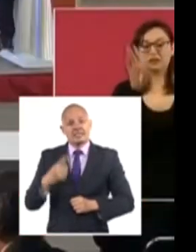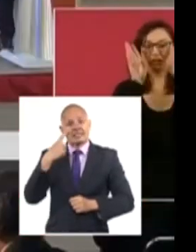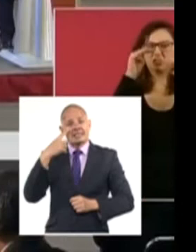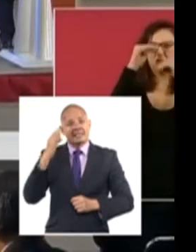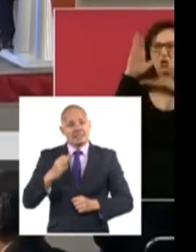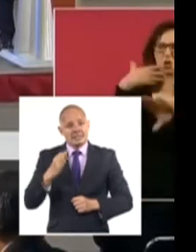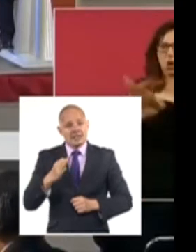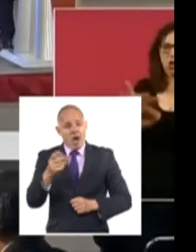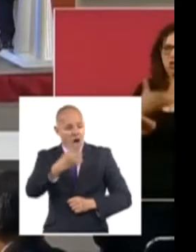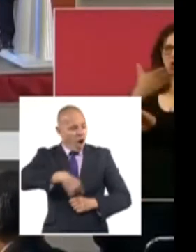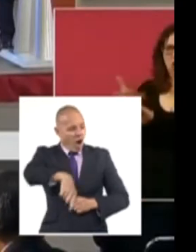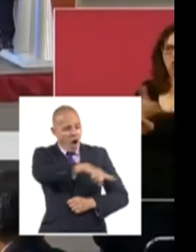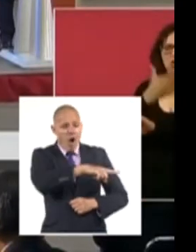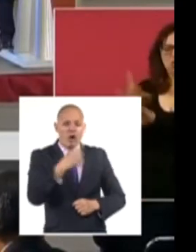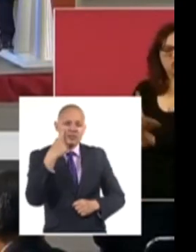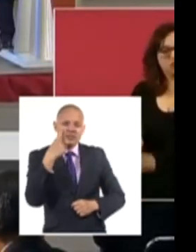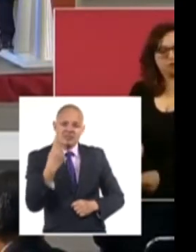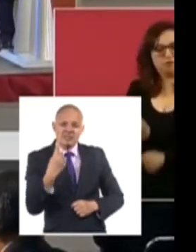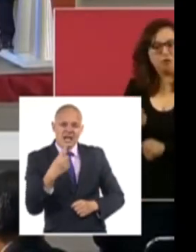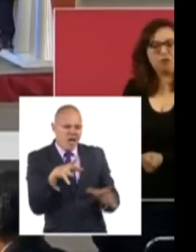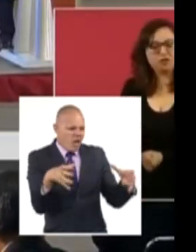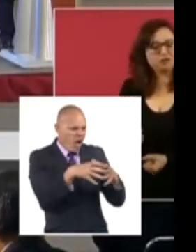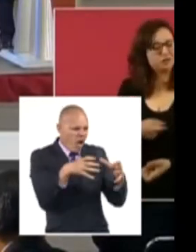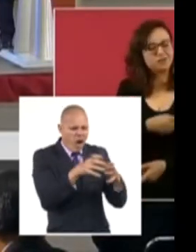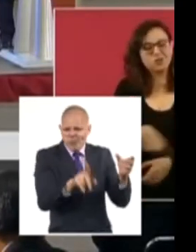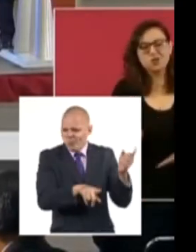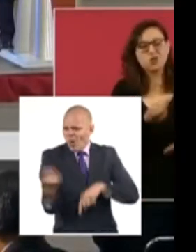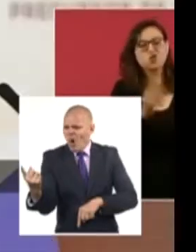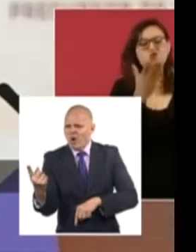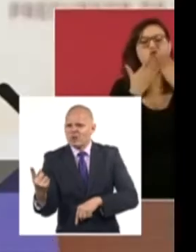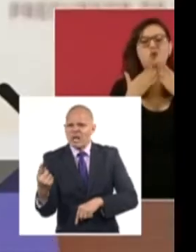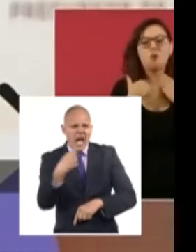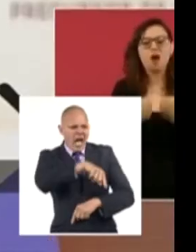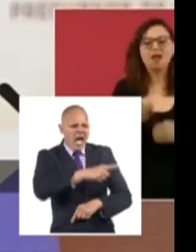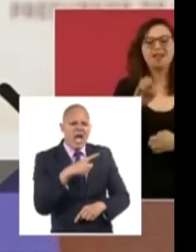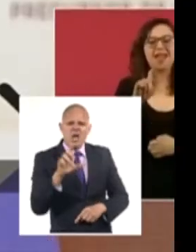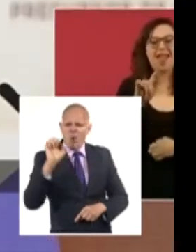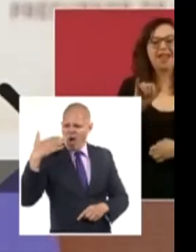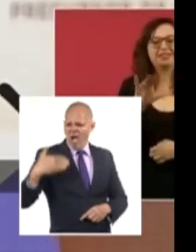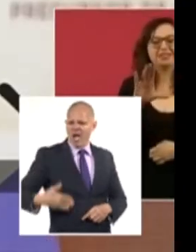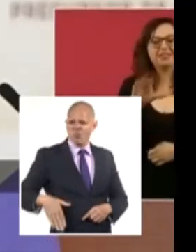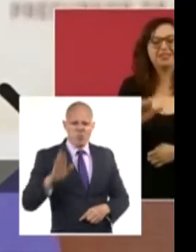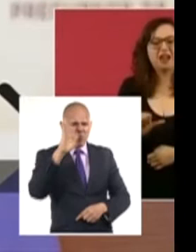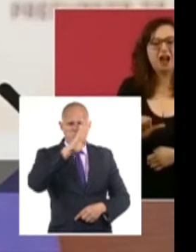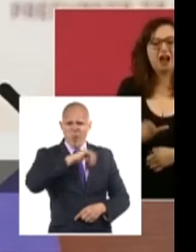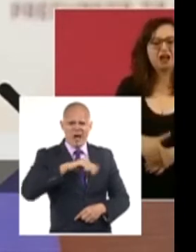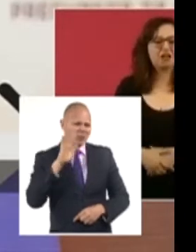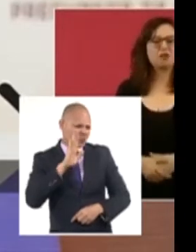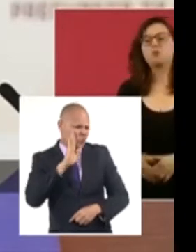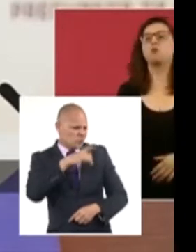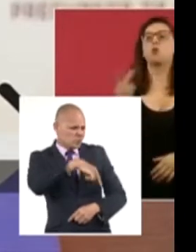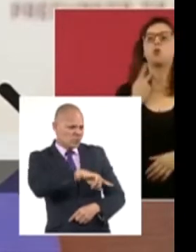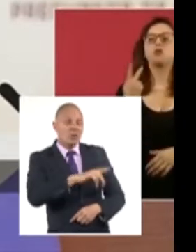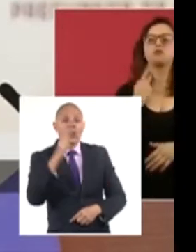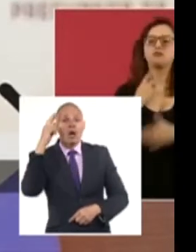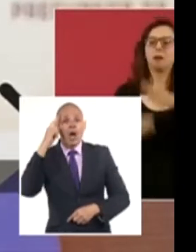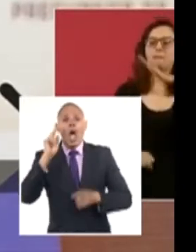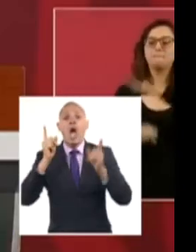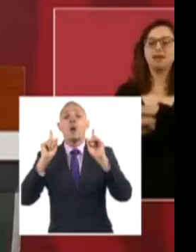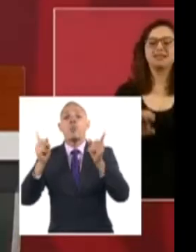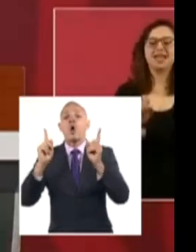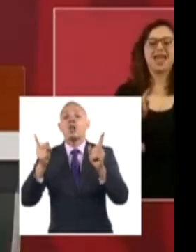y sin ética olvidando que la política es un imperativo ético